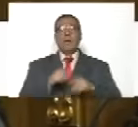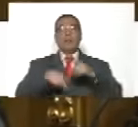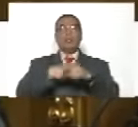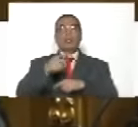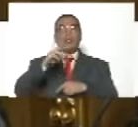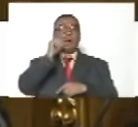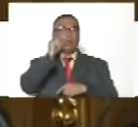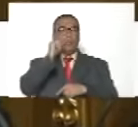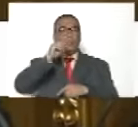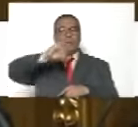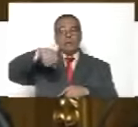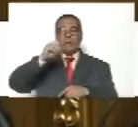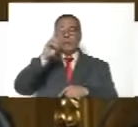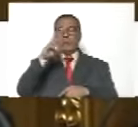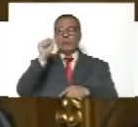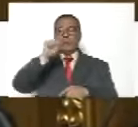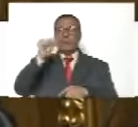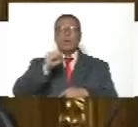ciudadano